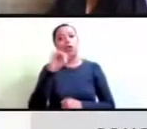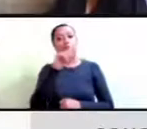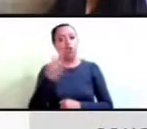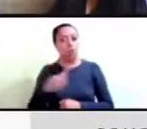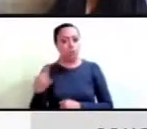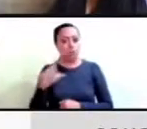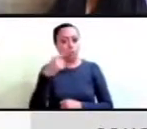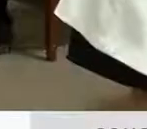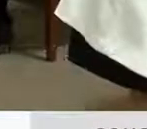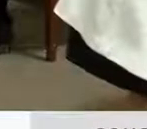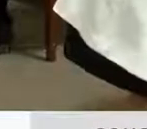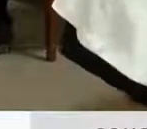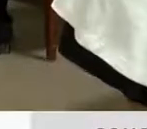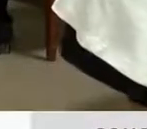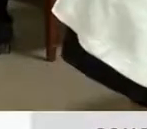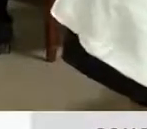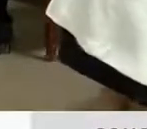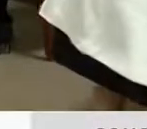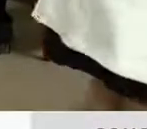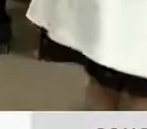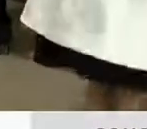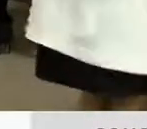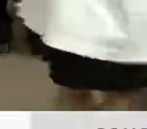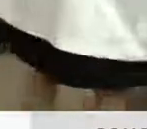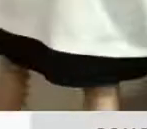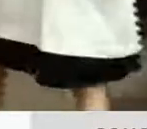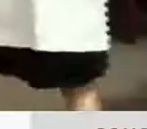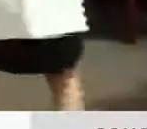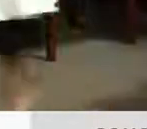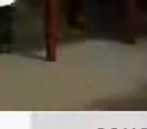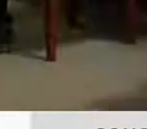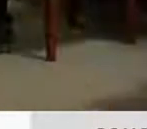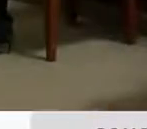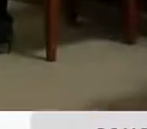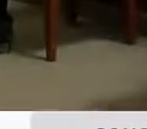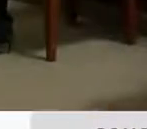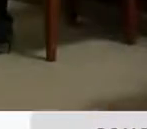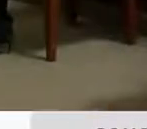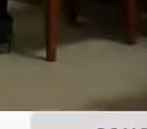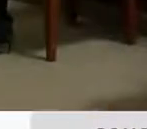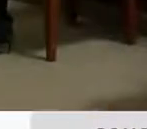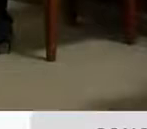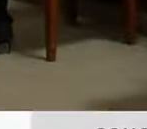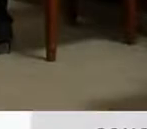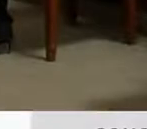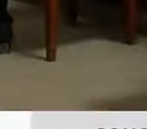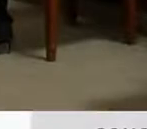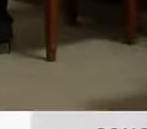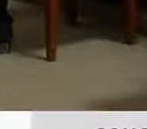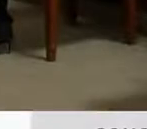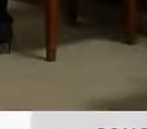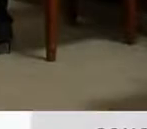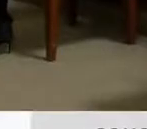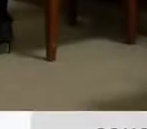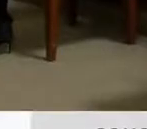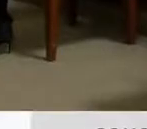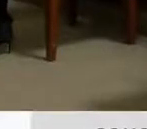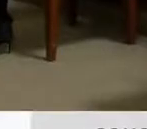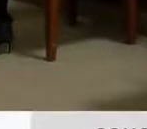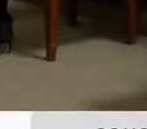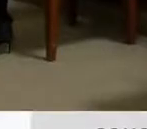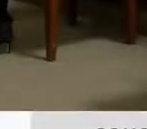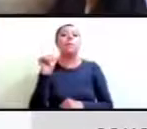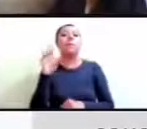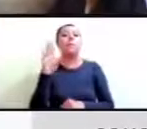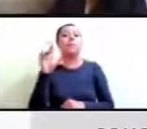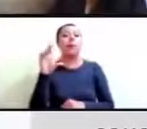un joven cronista que ha hablado mucho de los personajes de la ciudad y nos lleva a sitios casi desconocidos. Don Pablo Moctezuma Barragán,